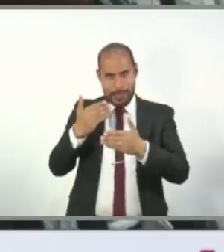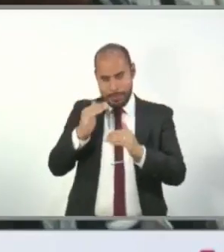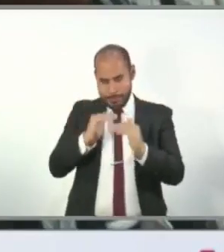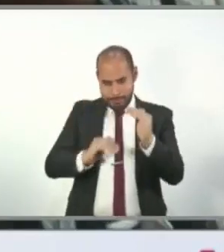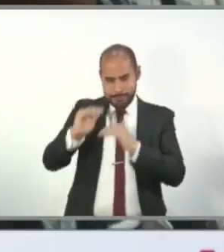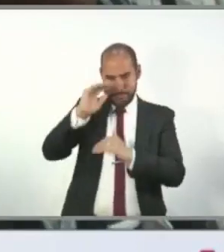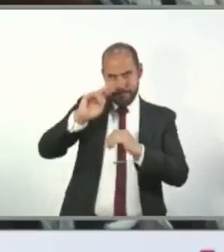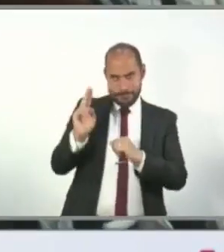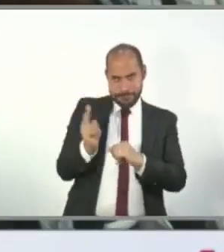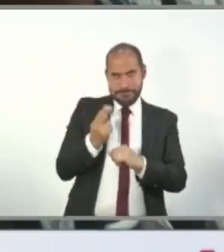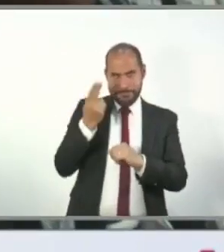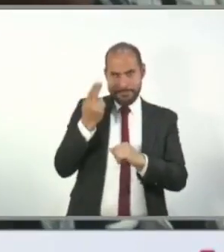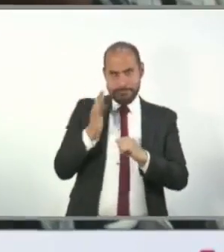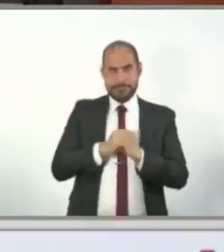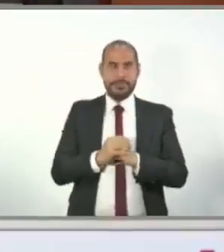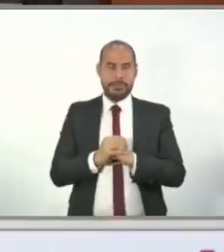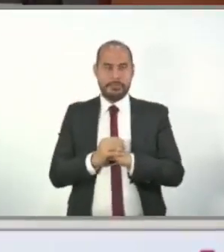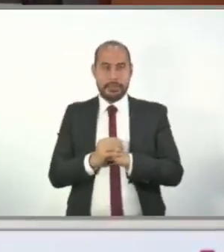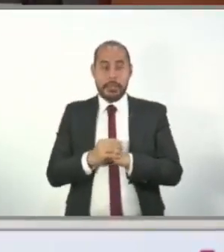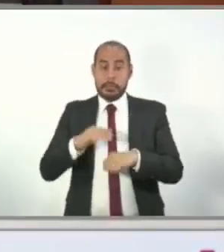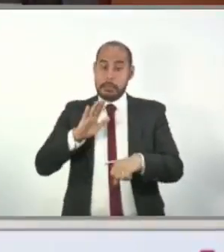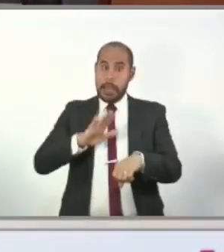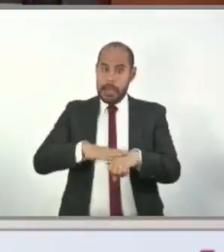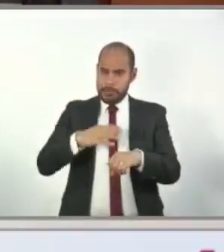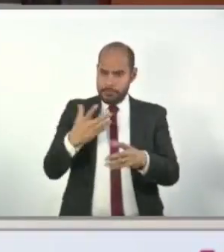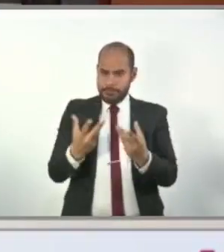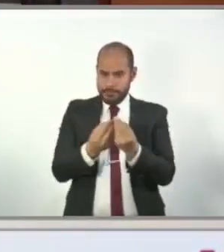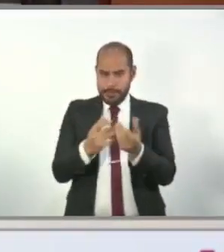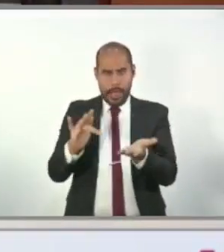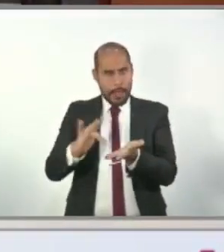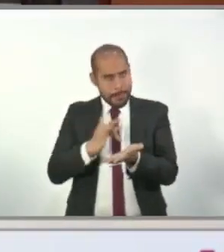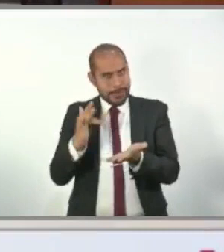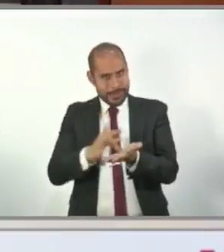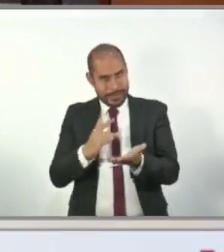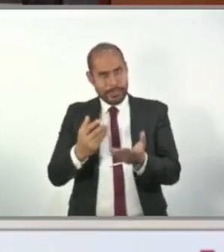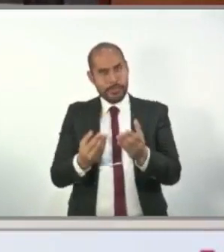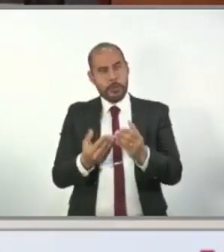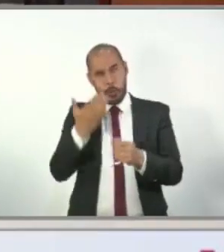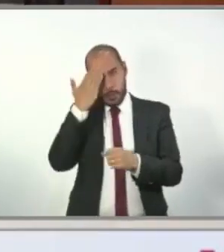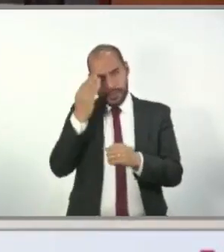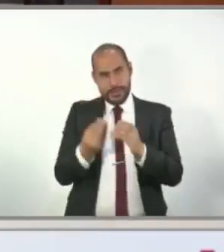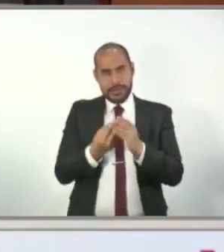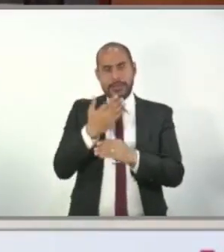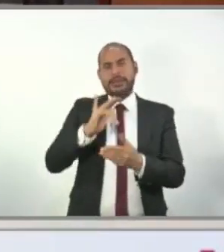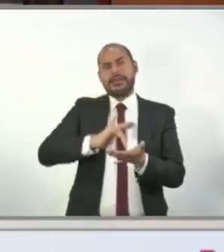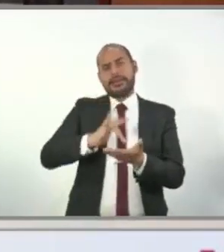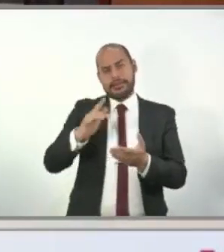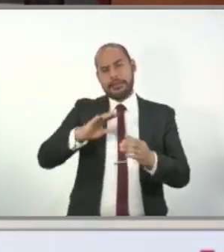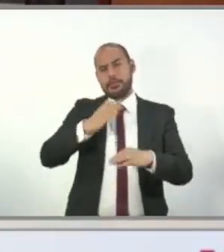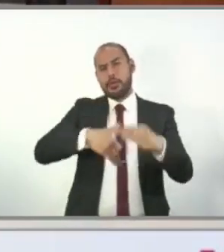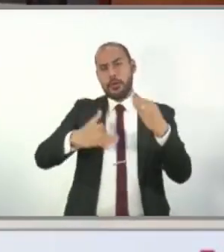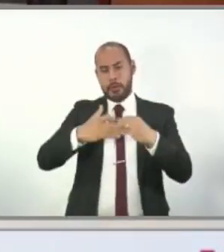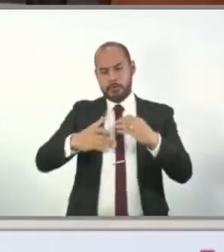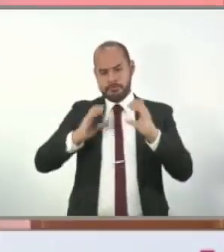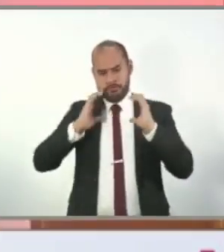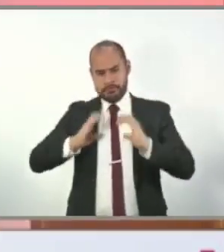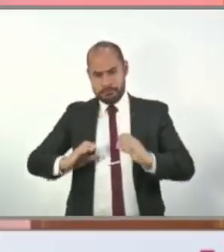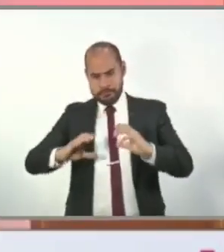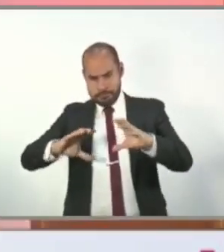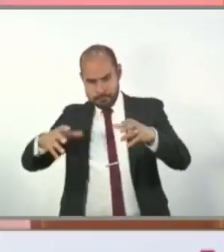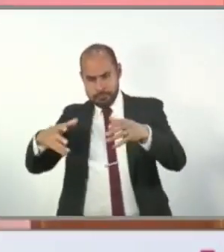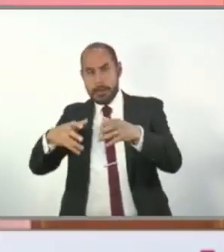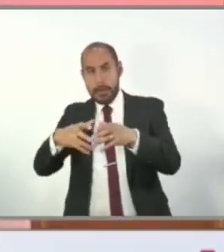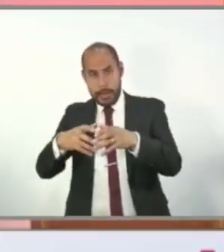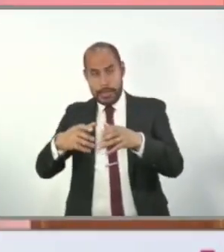nuevo conocimiento. Y por eso, expreso mi gratitud a todo nuestro cuerpo académico,